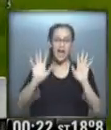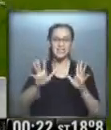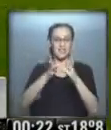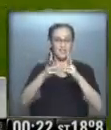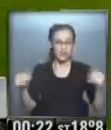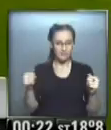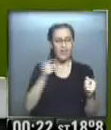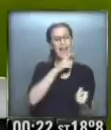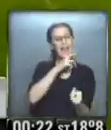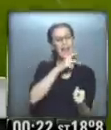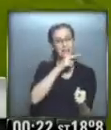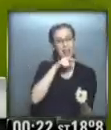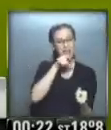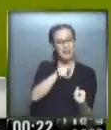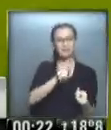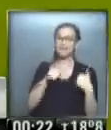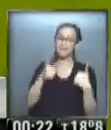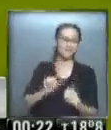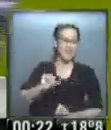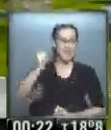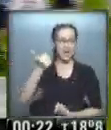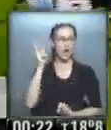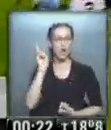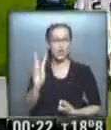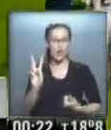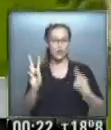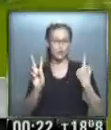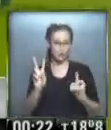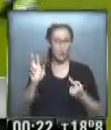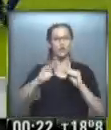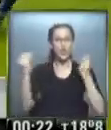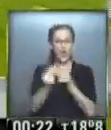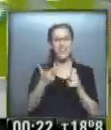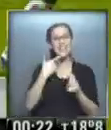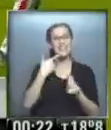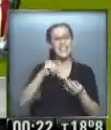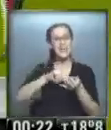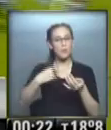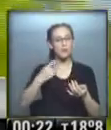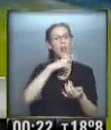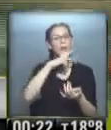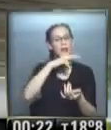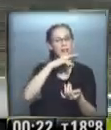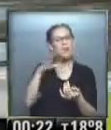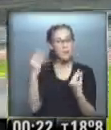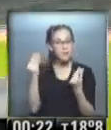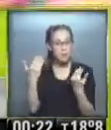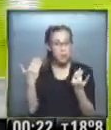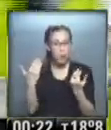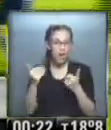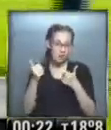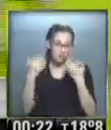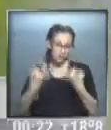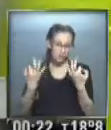Gimnasia ha terminado dando vuelta. Resultado, 17 puntos tiene el conjunto de Pedro Troglio y todavía está a tiro de Newell's, que es el